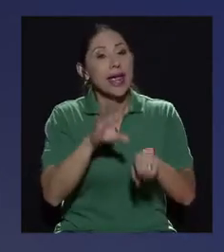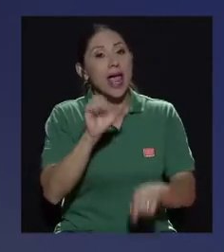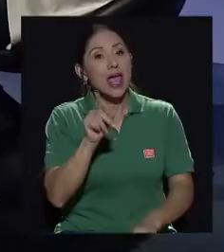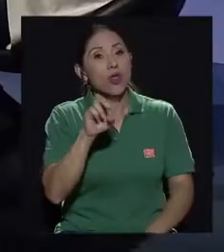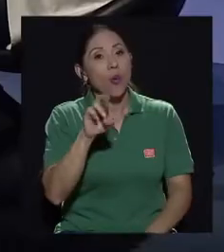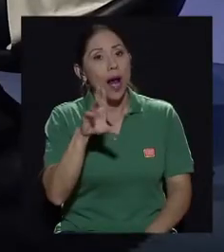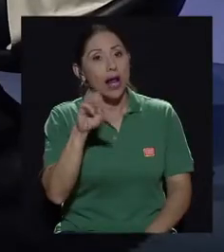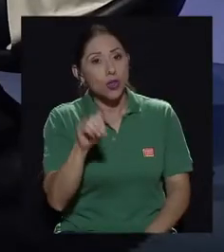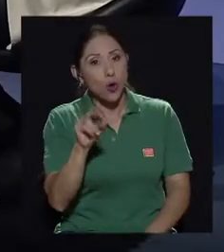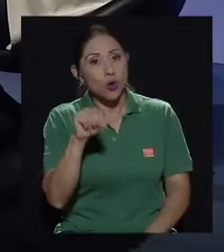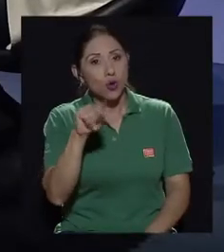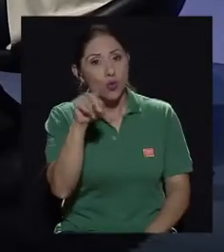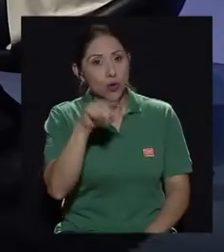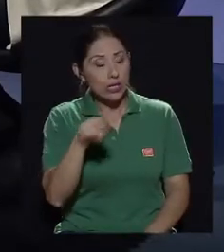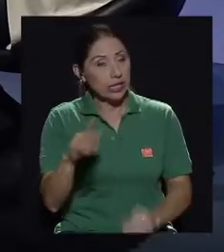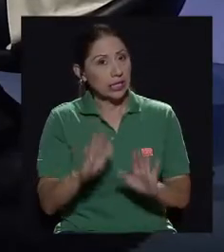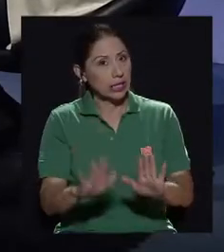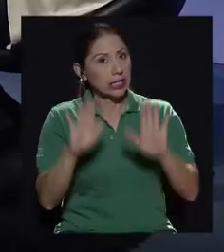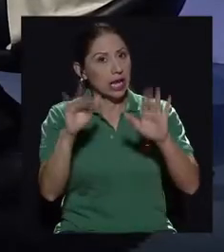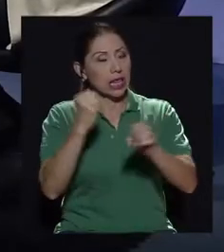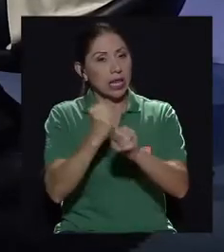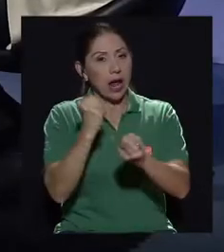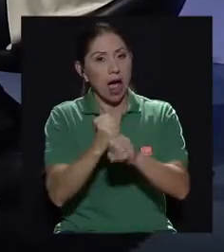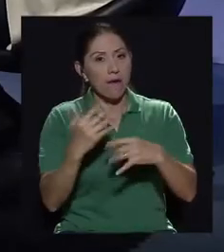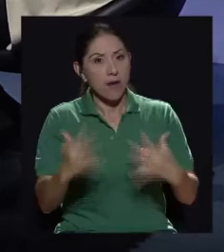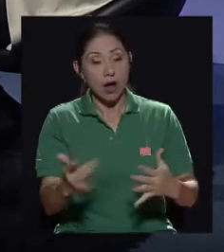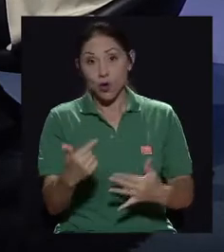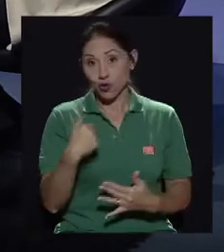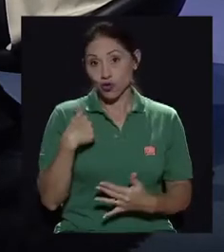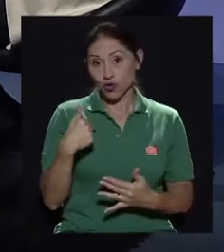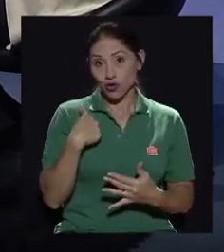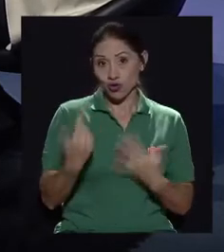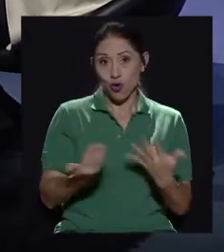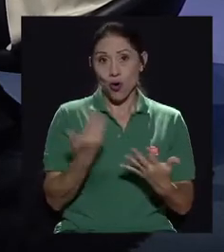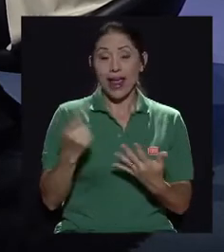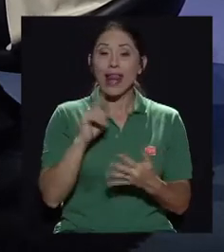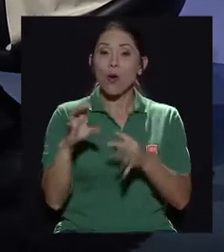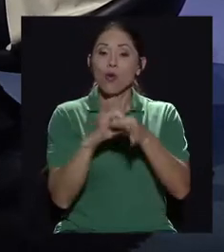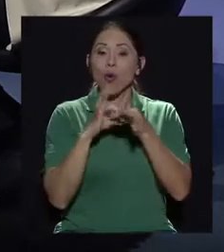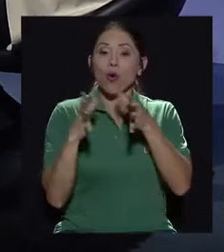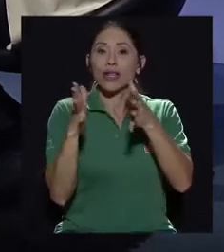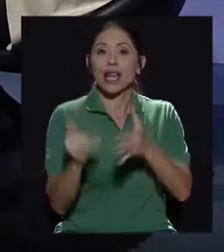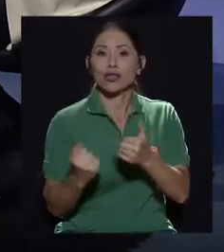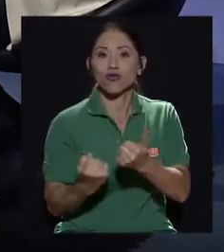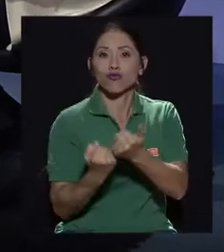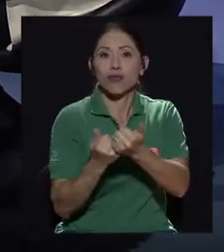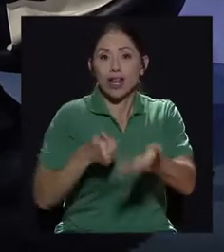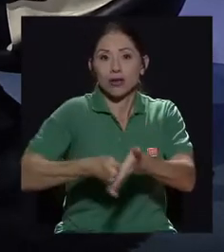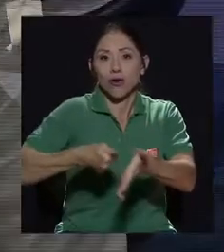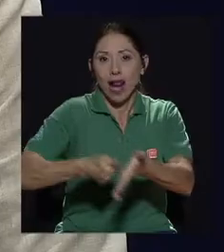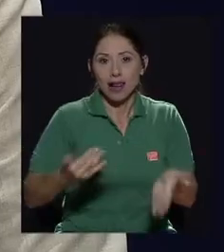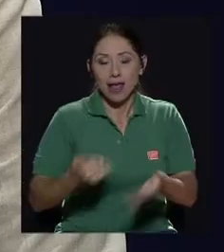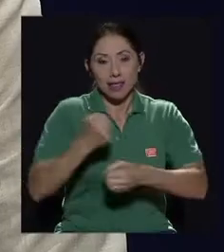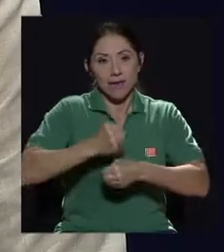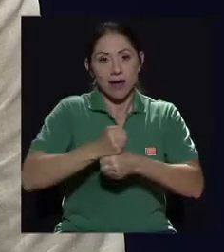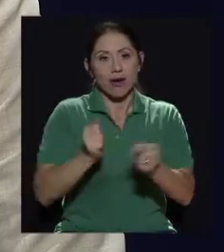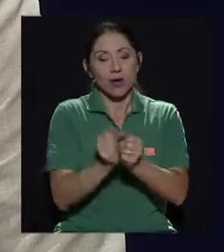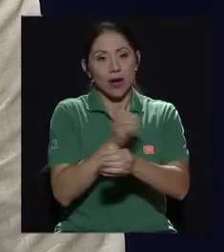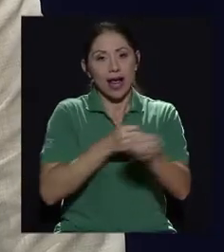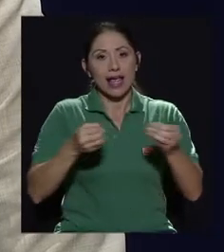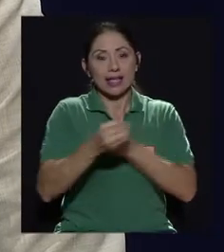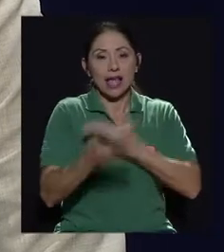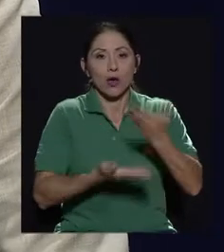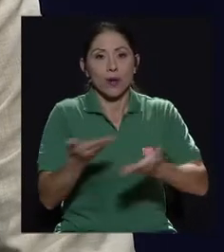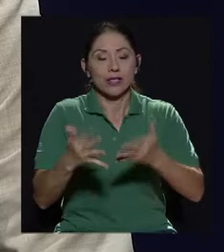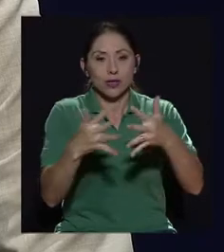una guarda muy buena excelente eduardo y este yo era el electoral support coordinator que trabajaba con la agencia